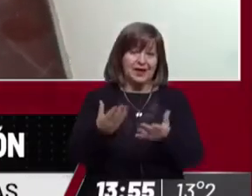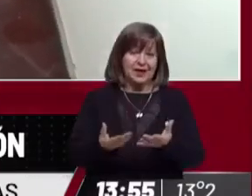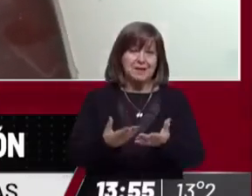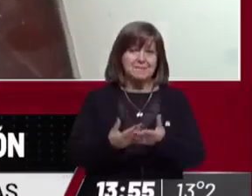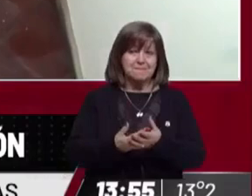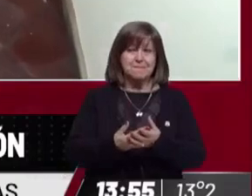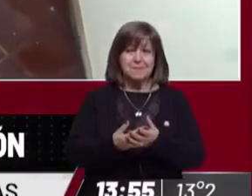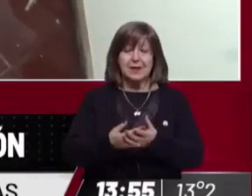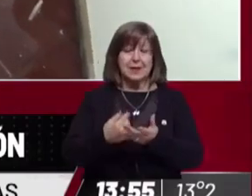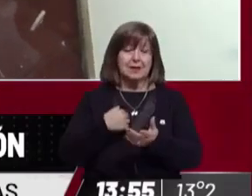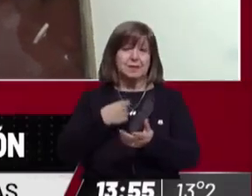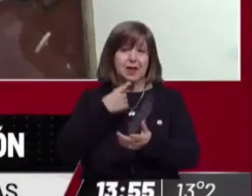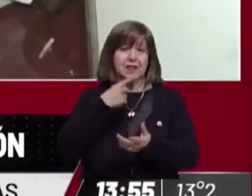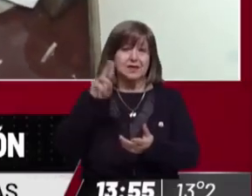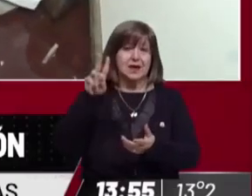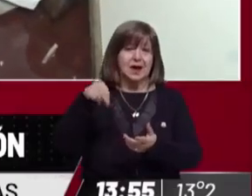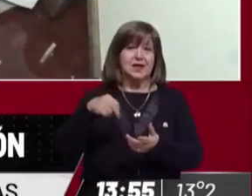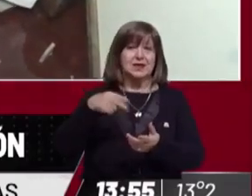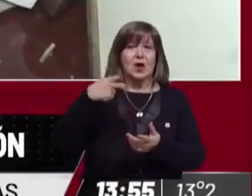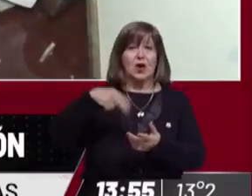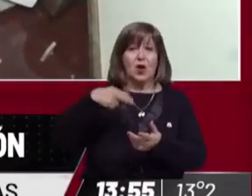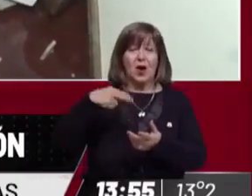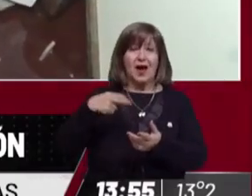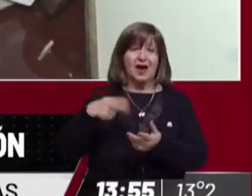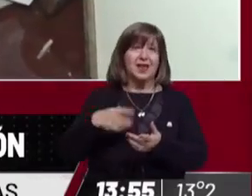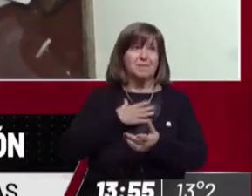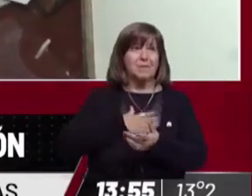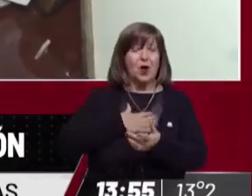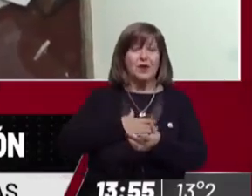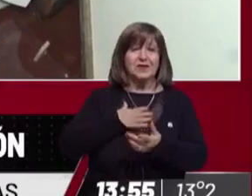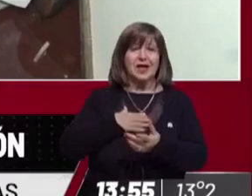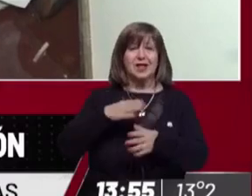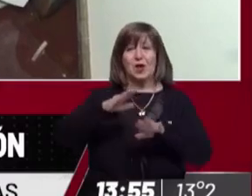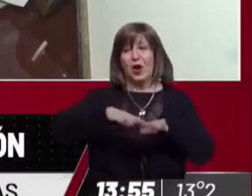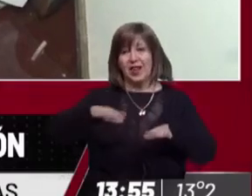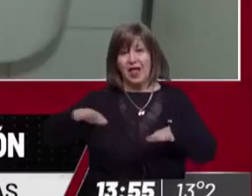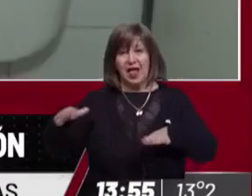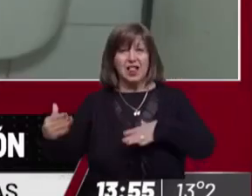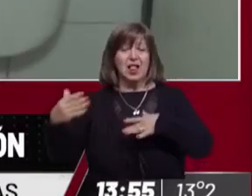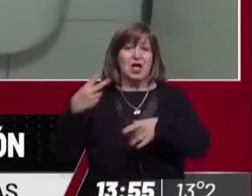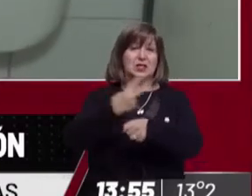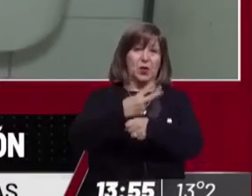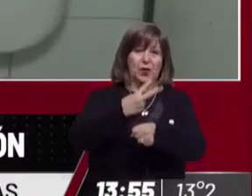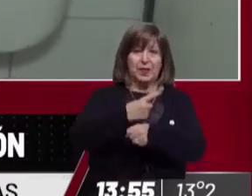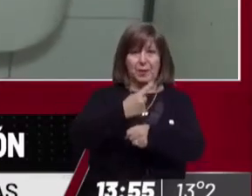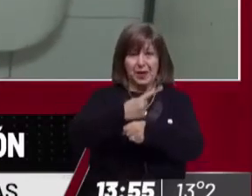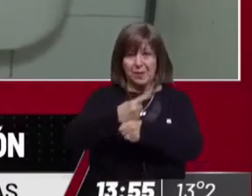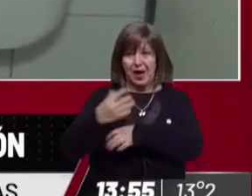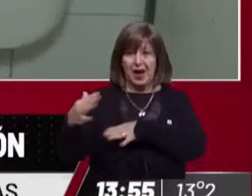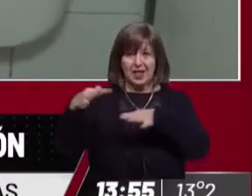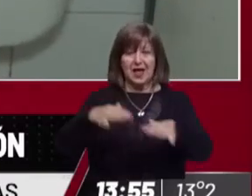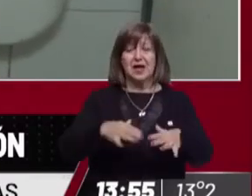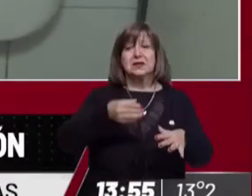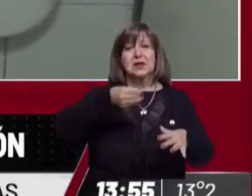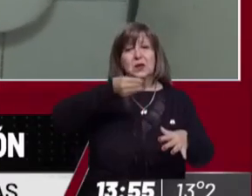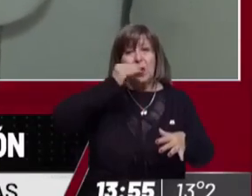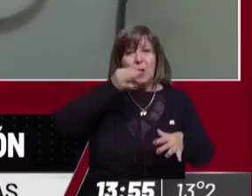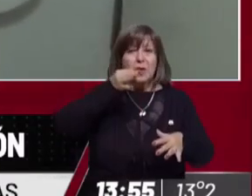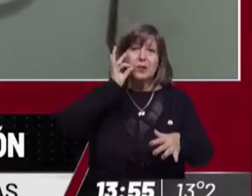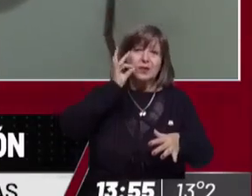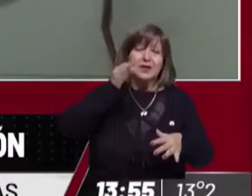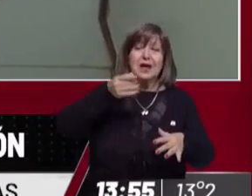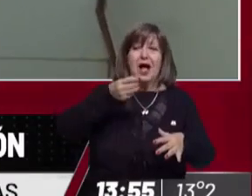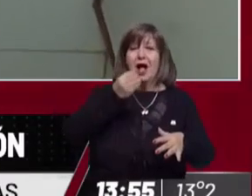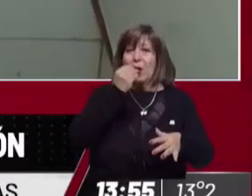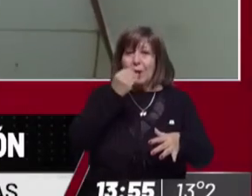pensando en eso, lo que vos decías, Noé, que vuelven después del receso, que bueno, para no perder días de clases, y después de eso, tampoco con